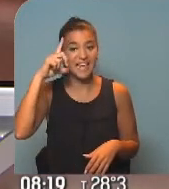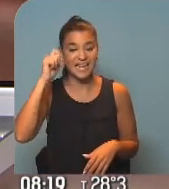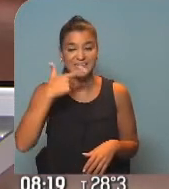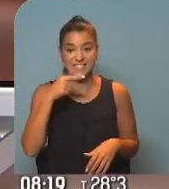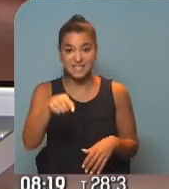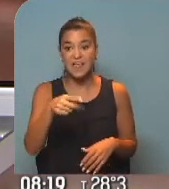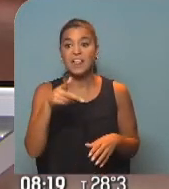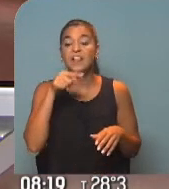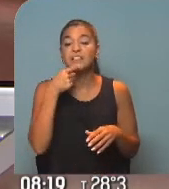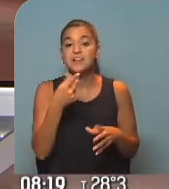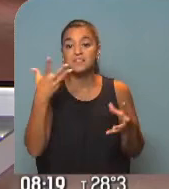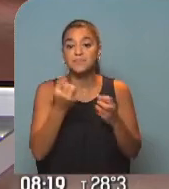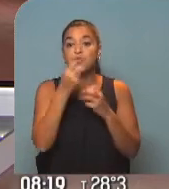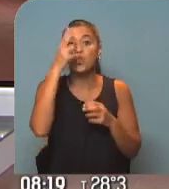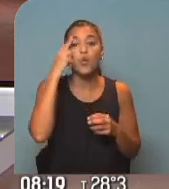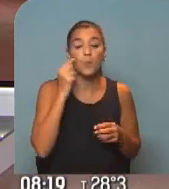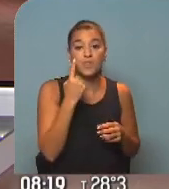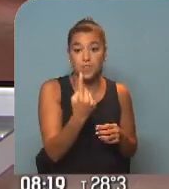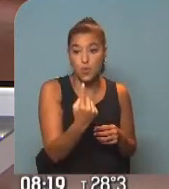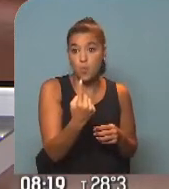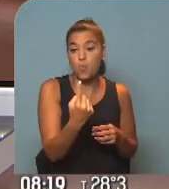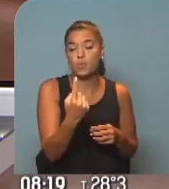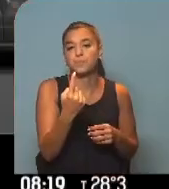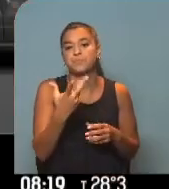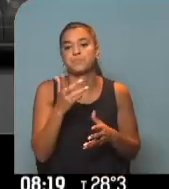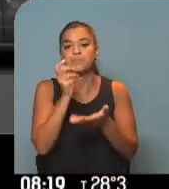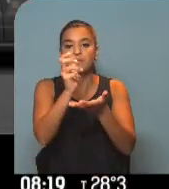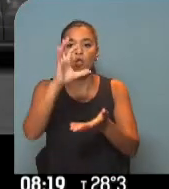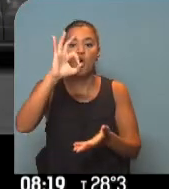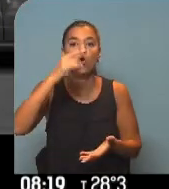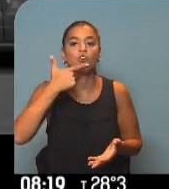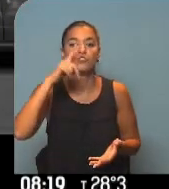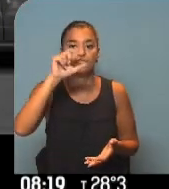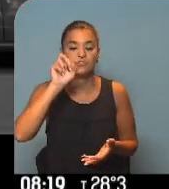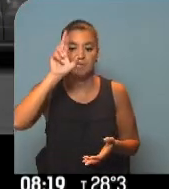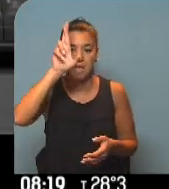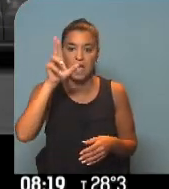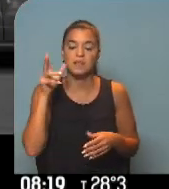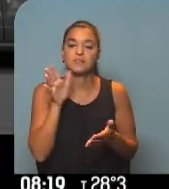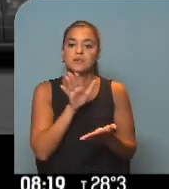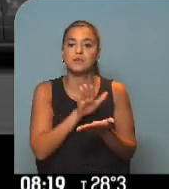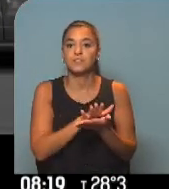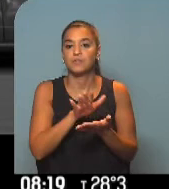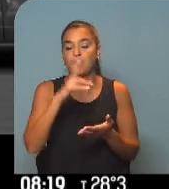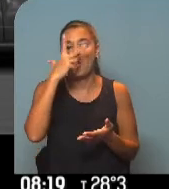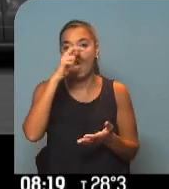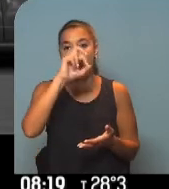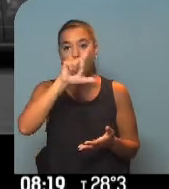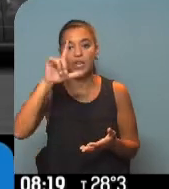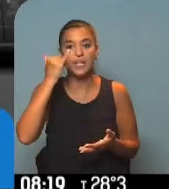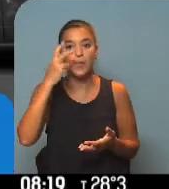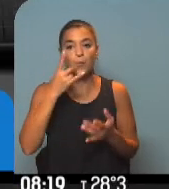número 91 de la entrega de los premios Oscar. Sí, los que entrega a la Academia de Artes y Ciencias Cinematográficas de Hollywood y que tiene unas